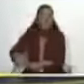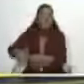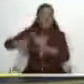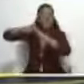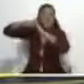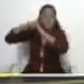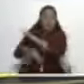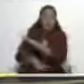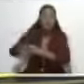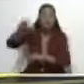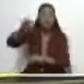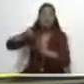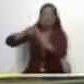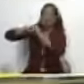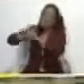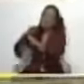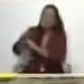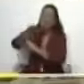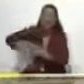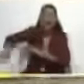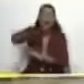en la cárcel.